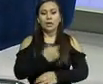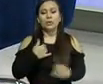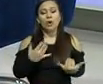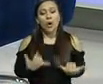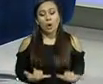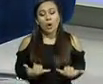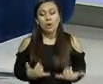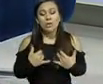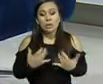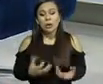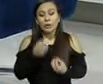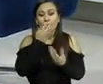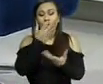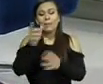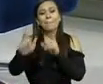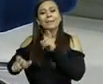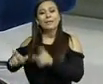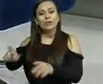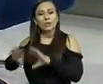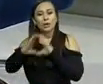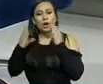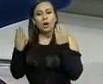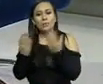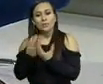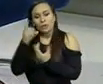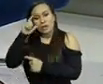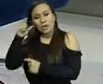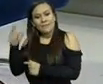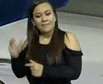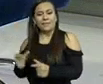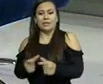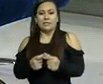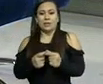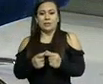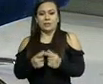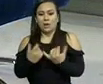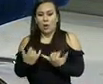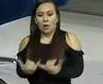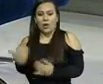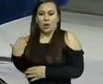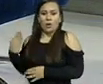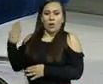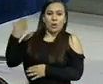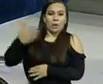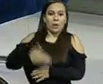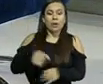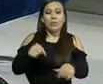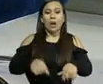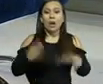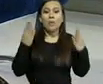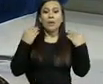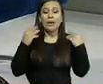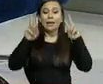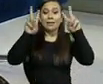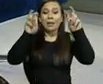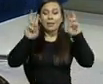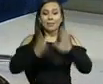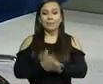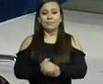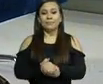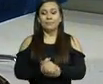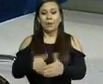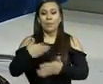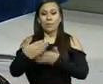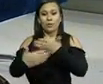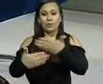contarles que asambleístas de la comisión de fiscalización cumplen agenda el día de hoy en guayaquil esto en el marco del